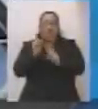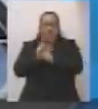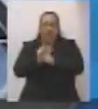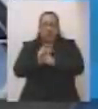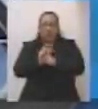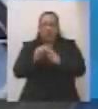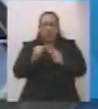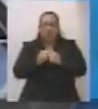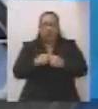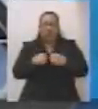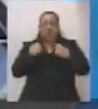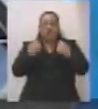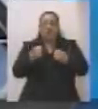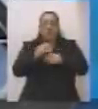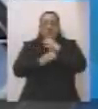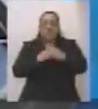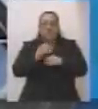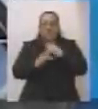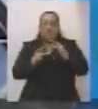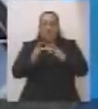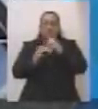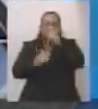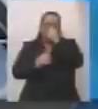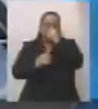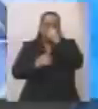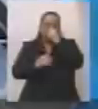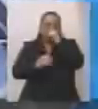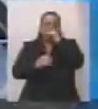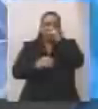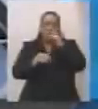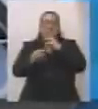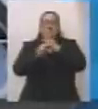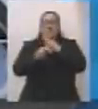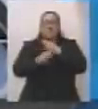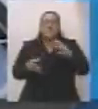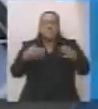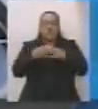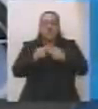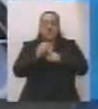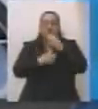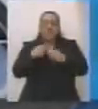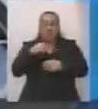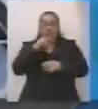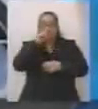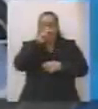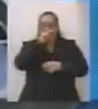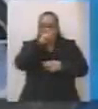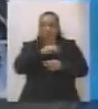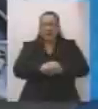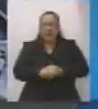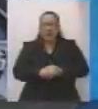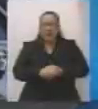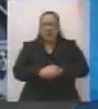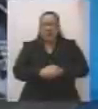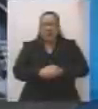enfrentado con las armas duras de las ciencias exactas, es decir, las matemáticas aplicadas a las ciencias sociales. Y